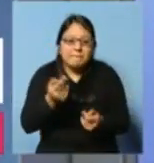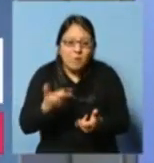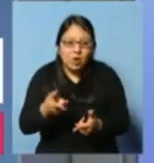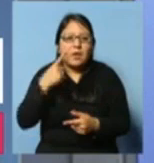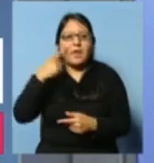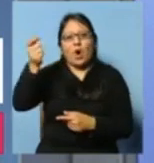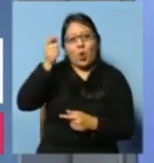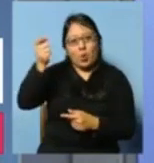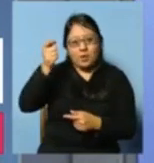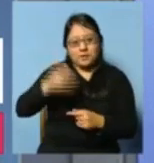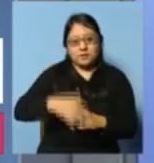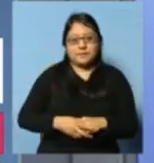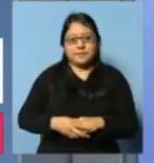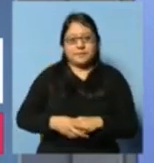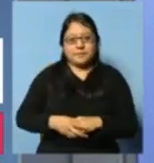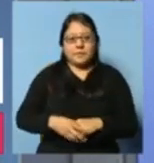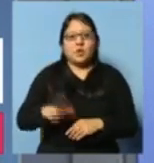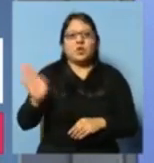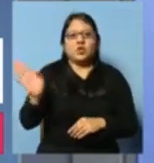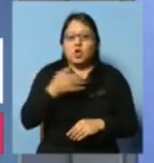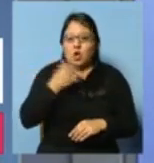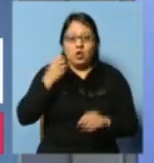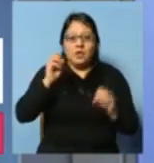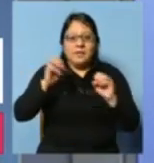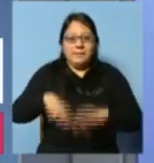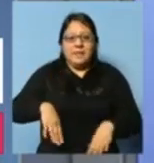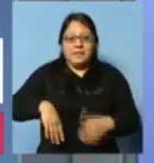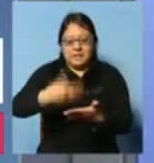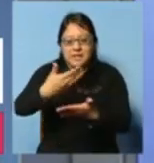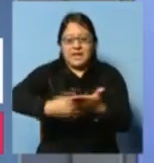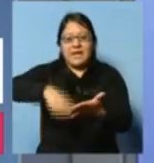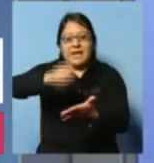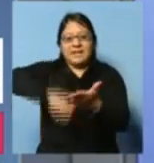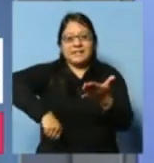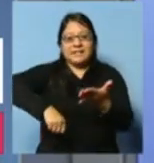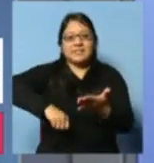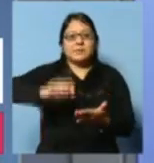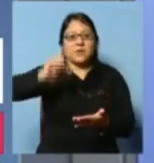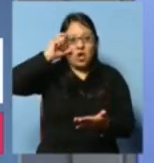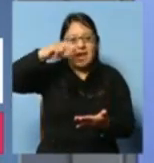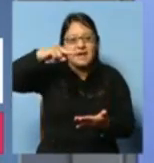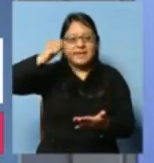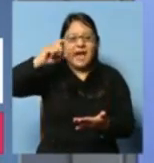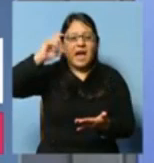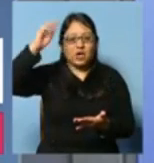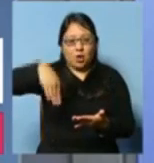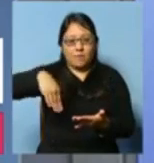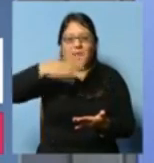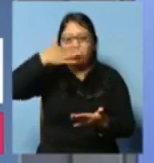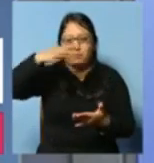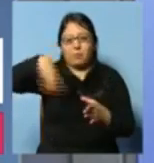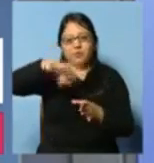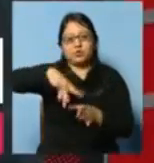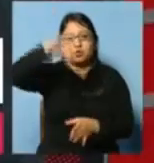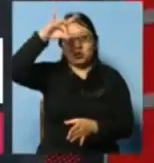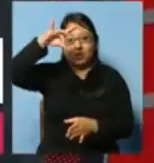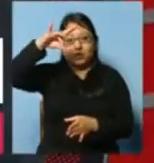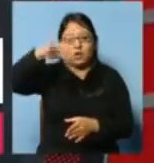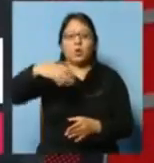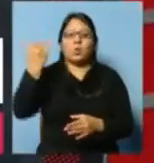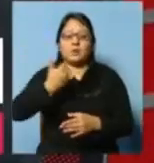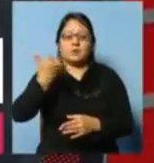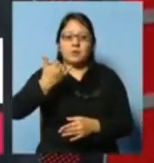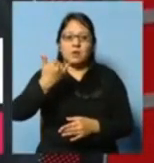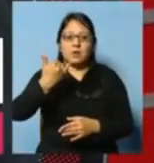esto se realiza a través de una inscripción en nuestra página de red a com y por un sorteo en aquellos lugares donde hay